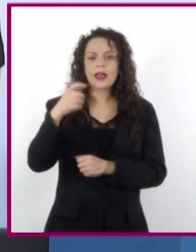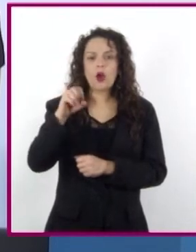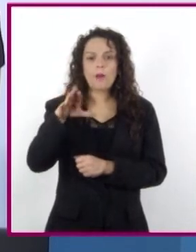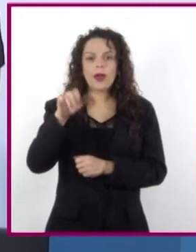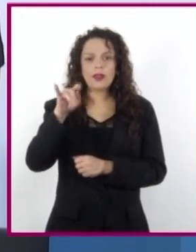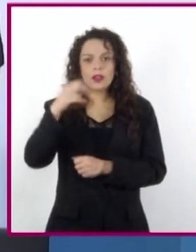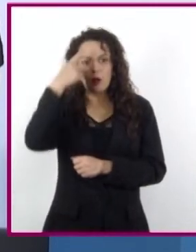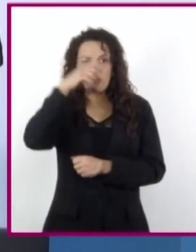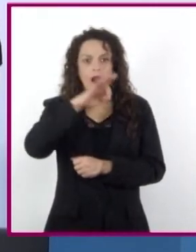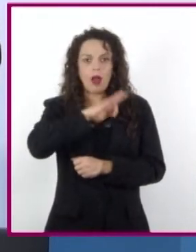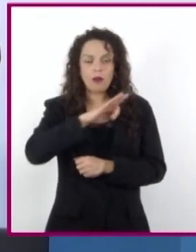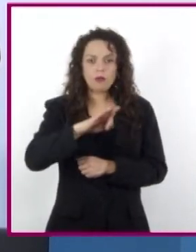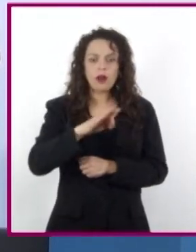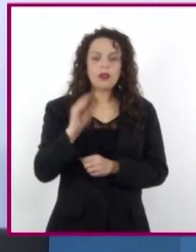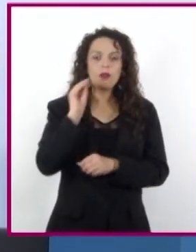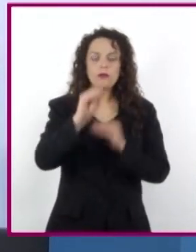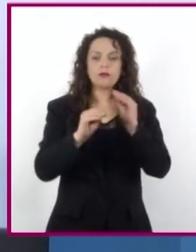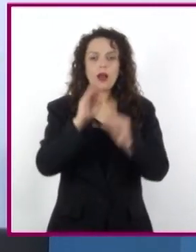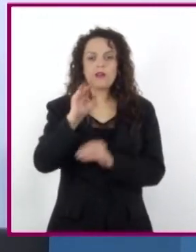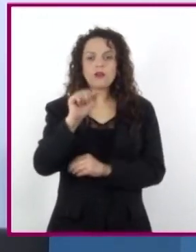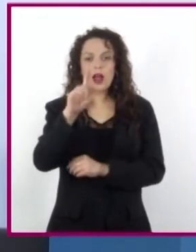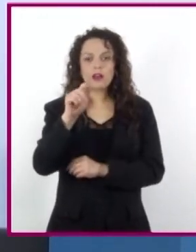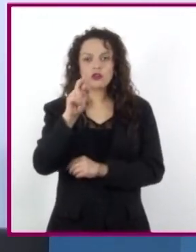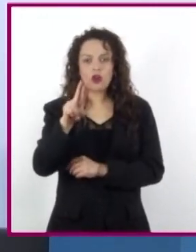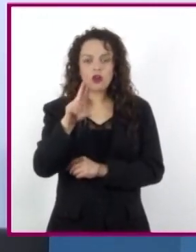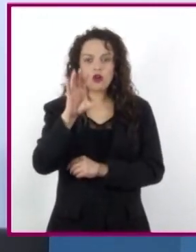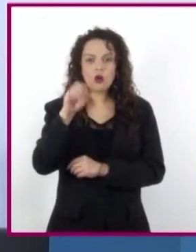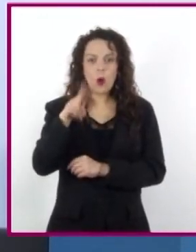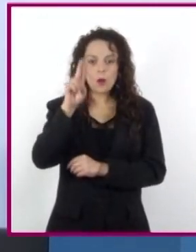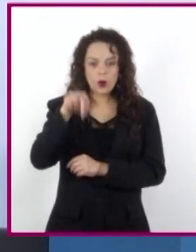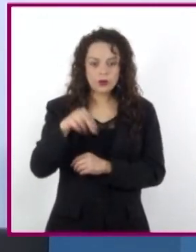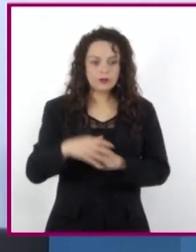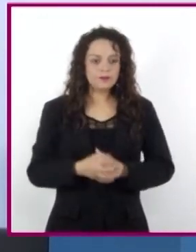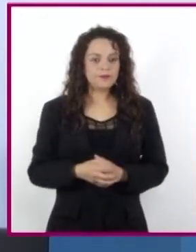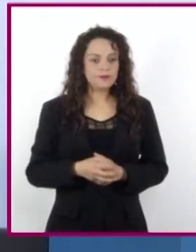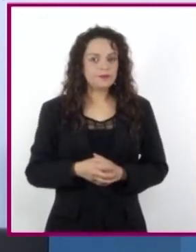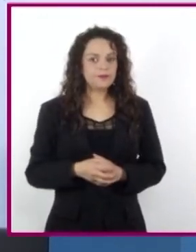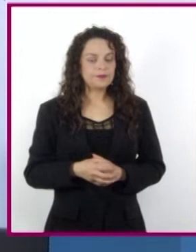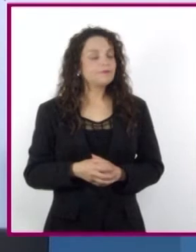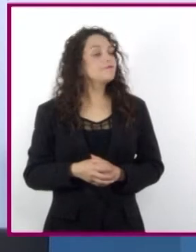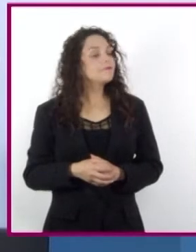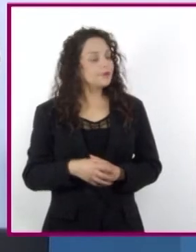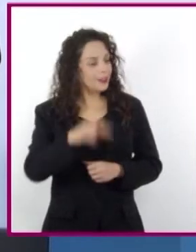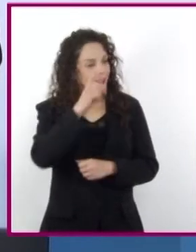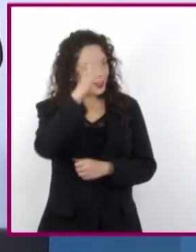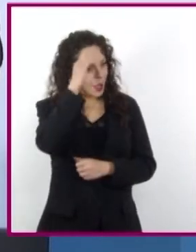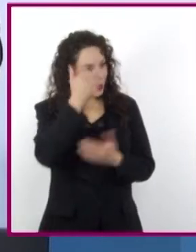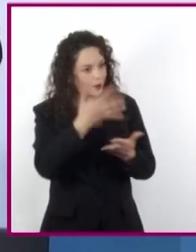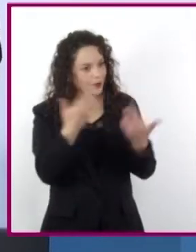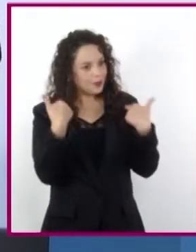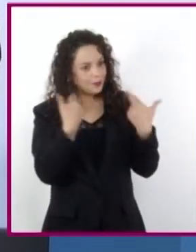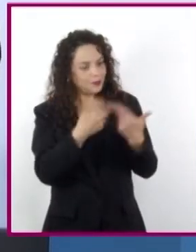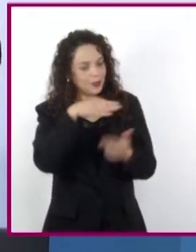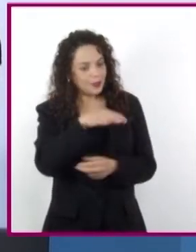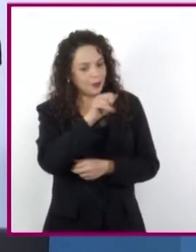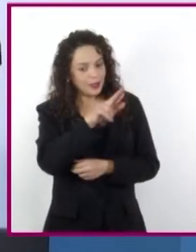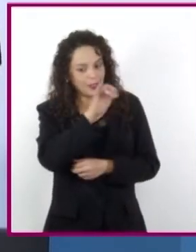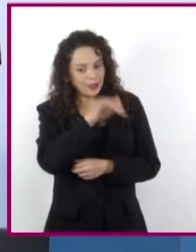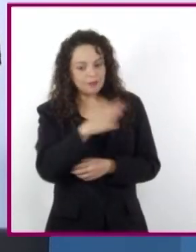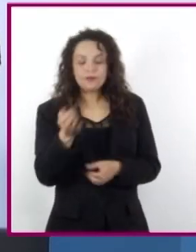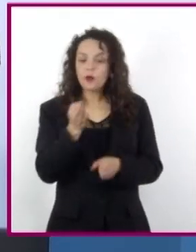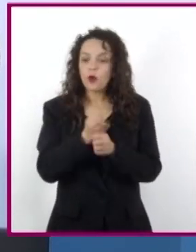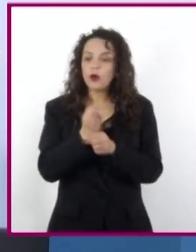permita factorizar por el método de factor común. De acuerdo, maestra Miriam. Iniciemos con